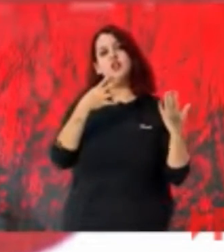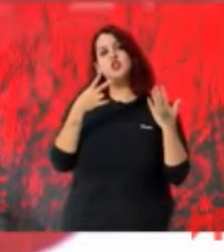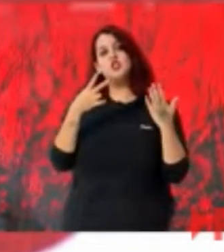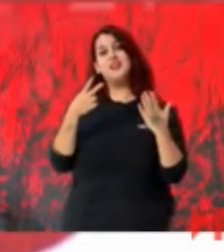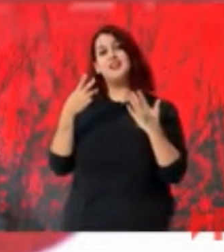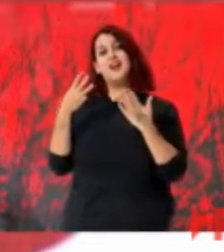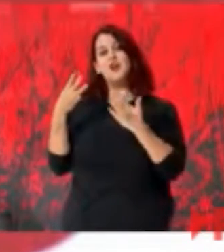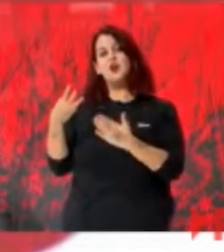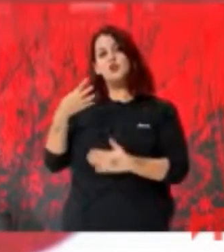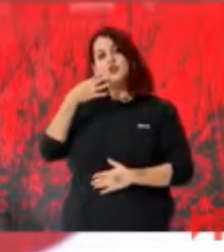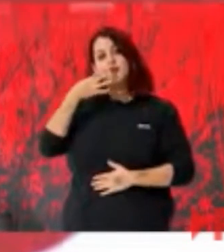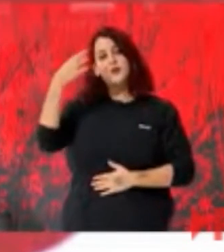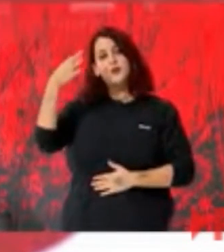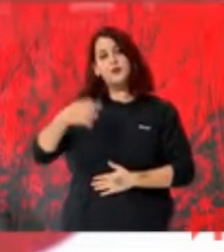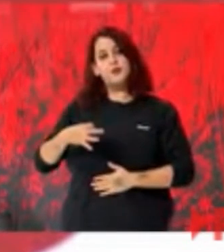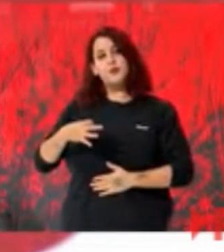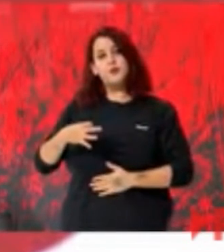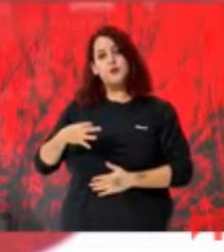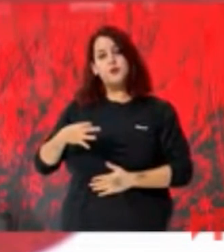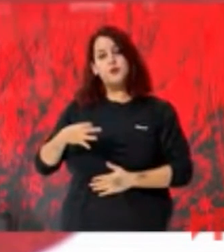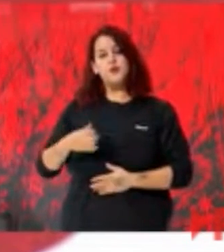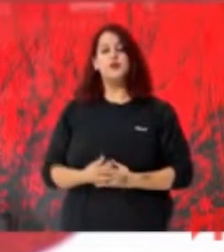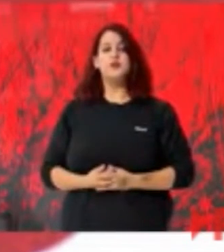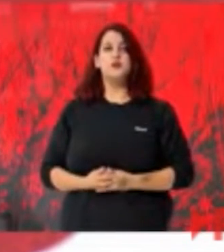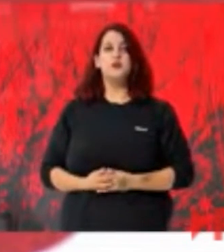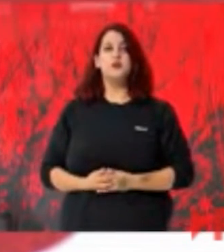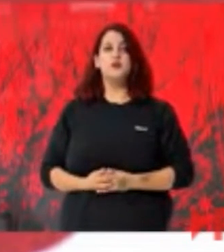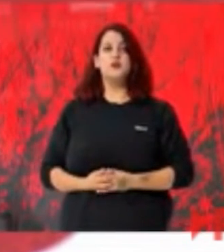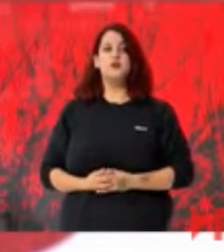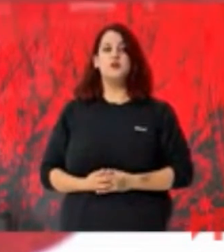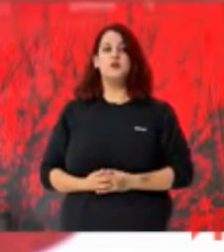de que no nos ayuda su intención, pero sí su torpeza.